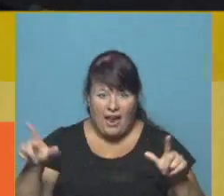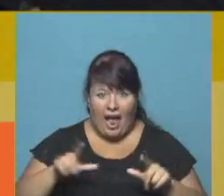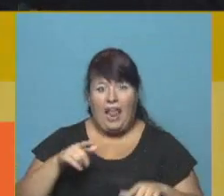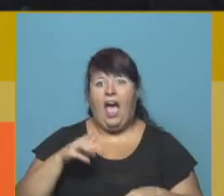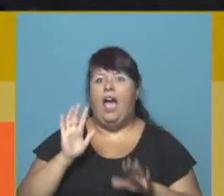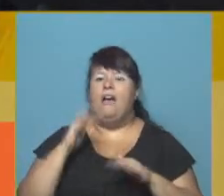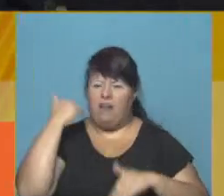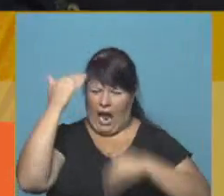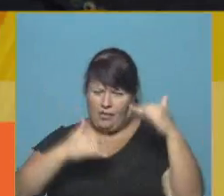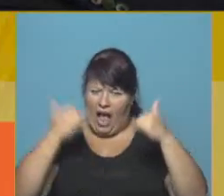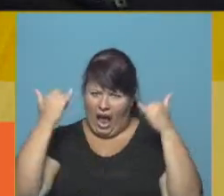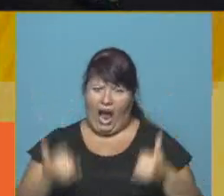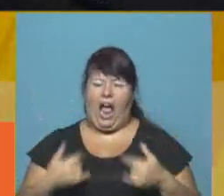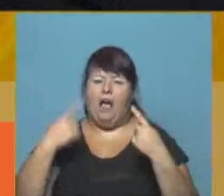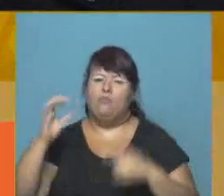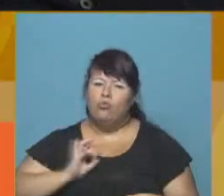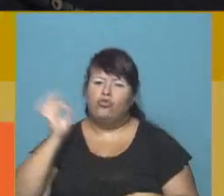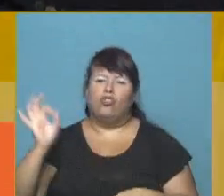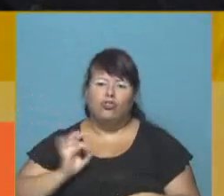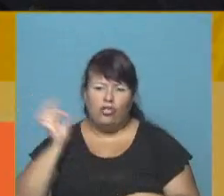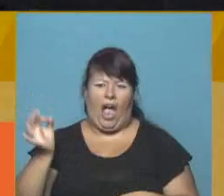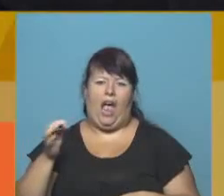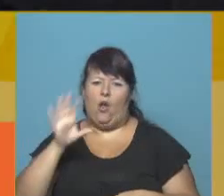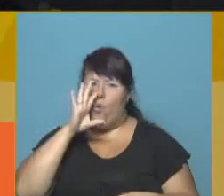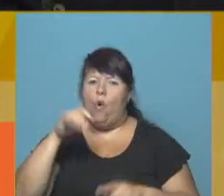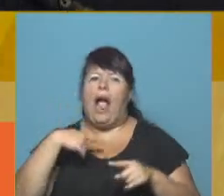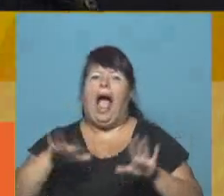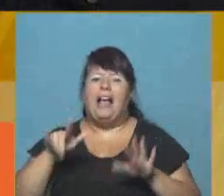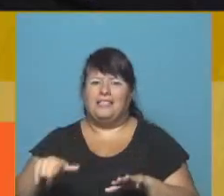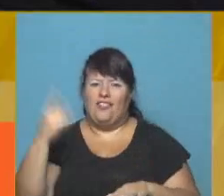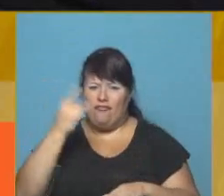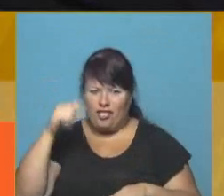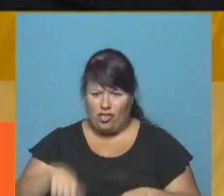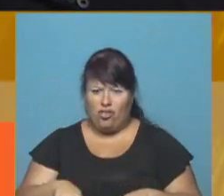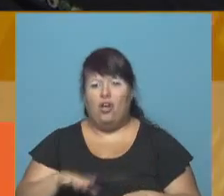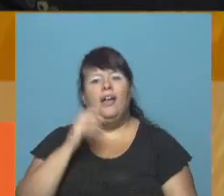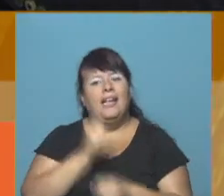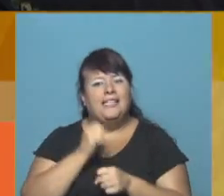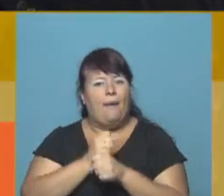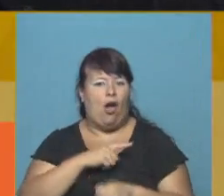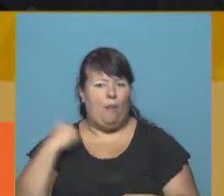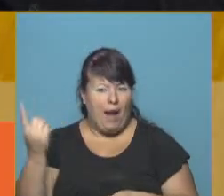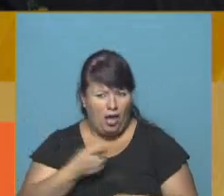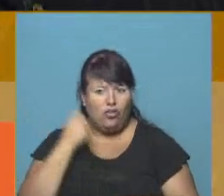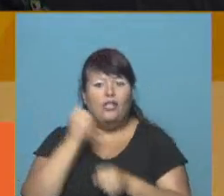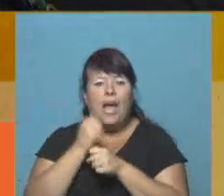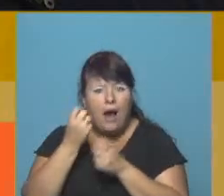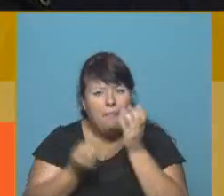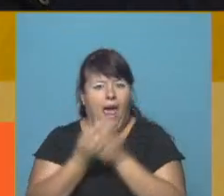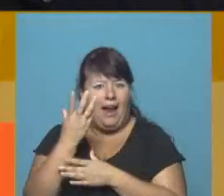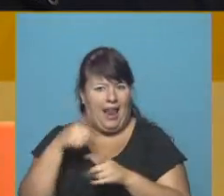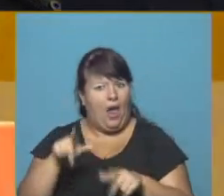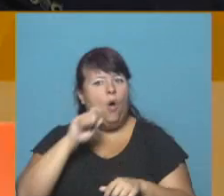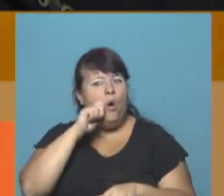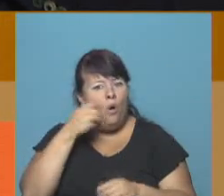están súper capacitados y que hace muchos años que no se producía una ficción acá. Así que es trabajo para todos, es trabajo creativo, que eso